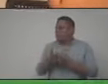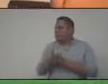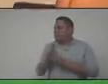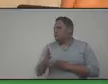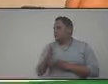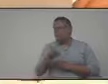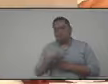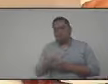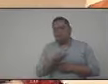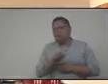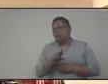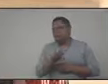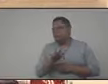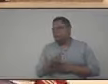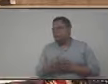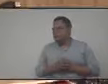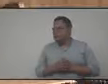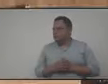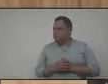y